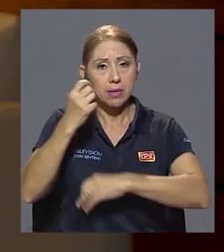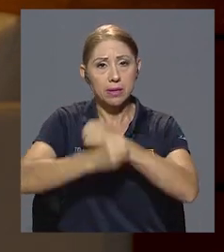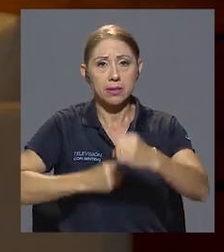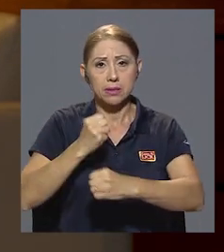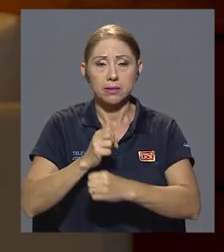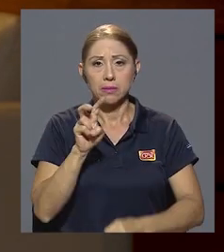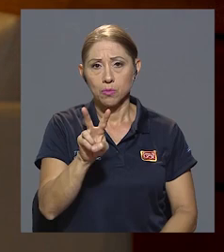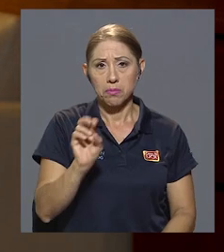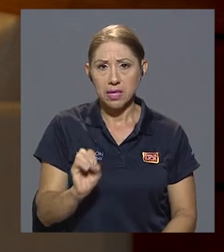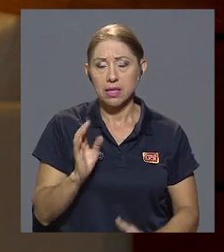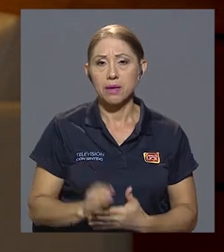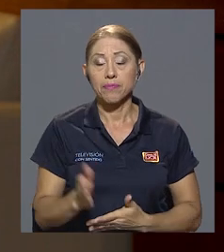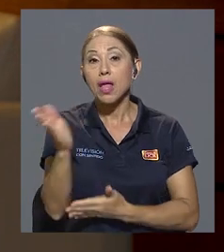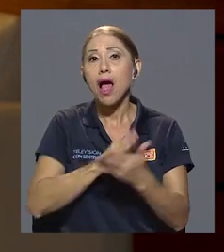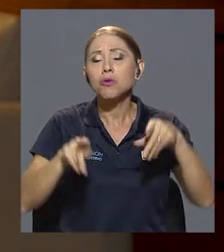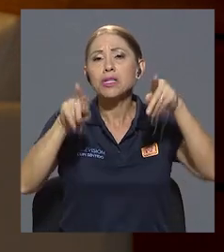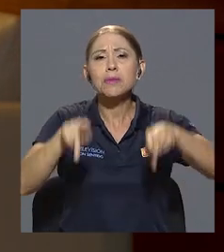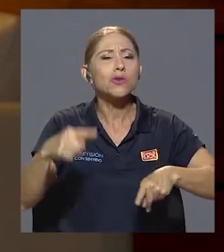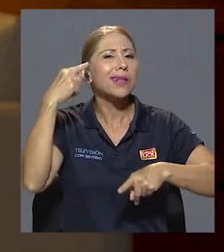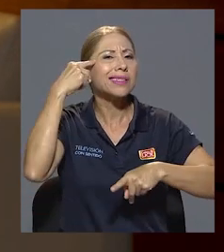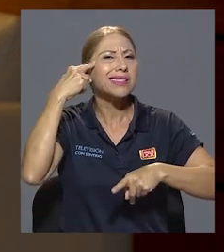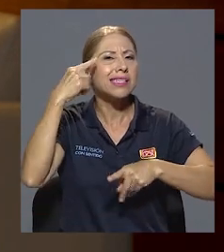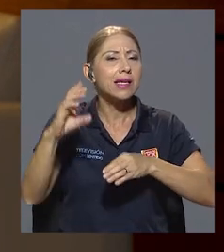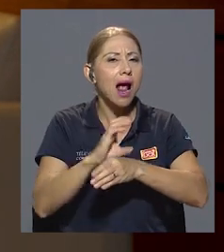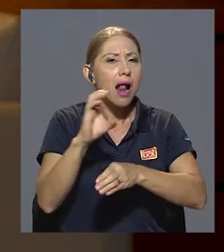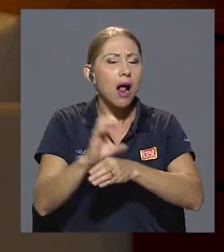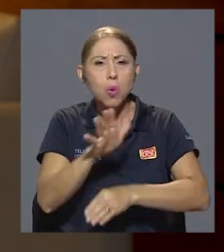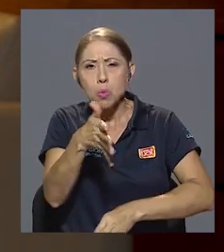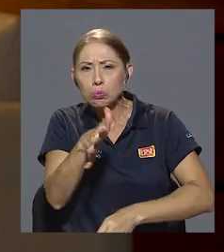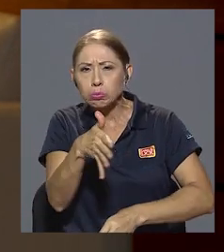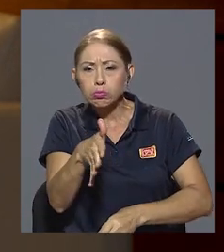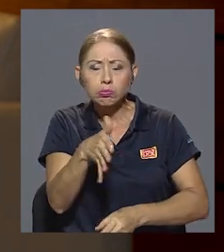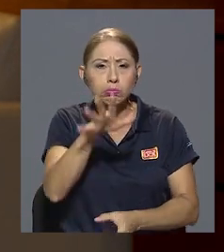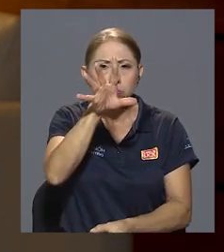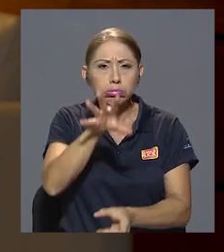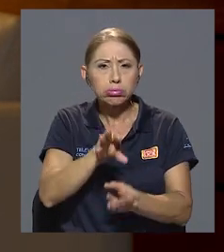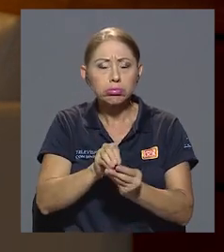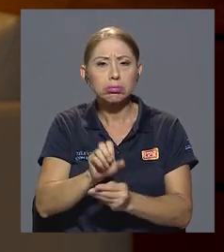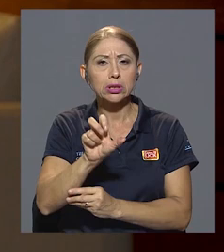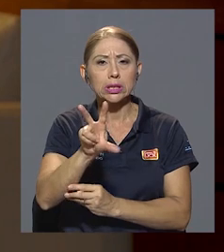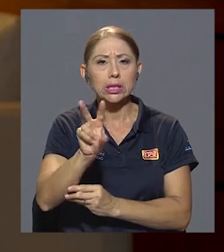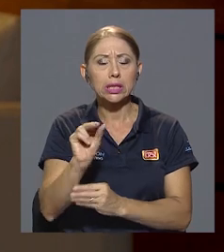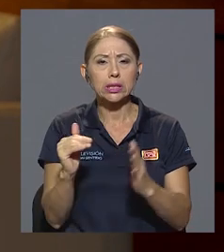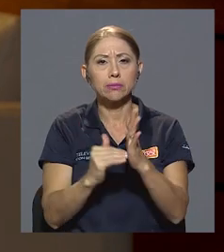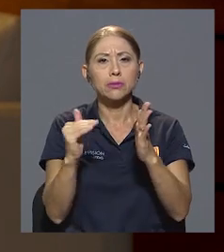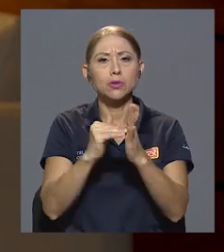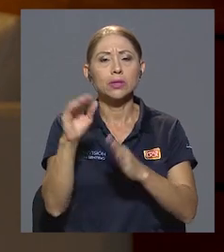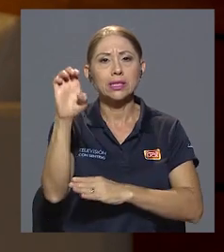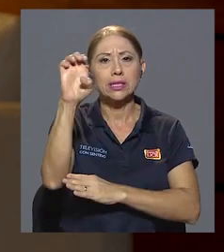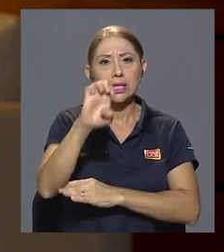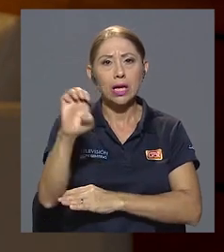del siglo 20 hay quienes calculan que alrededor de 30 millones de